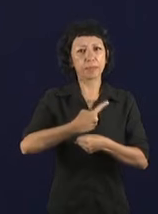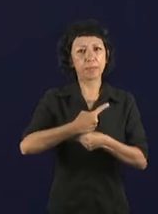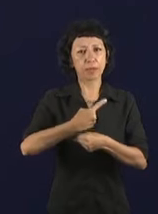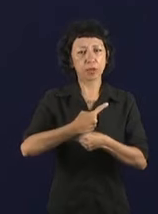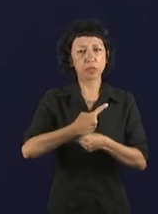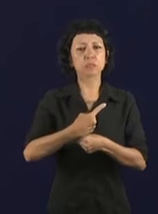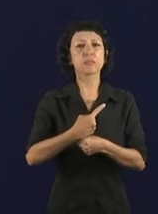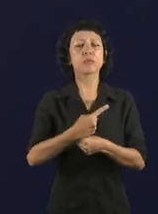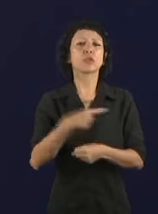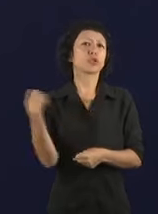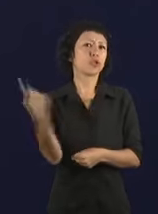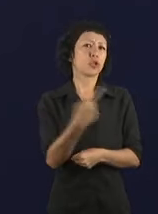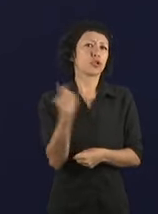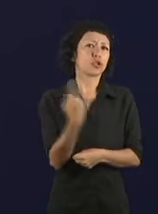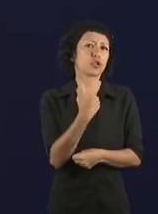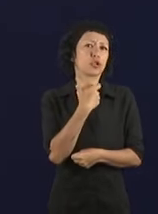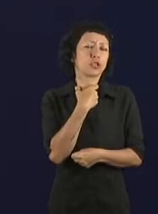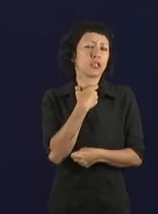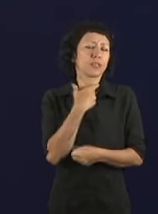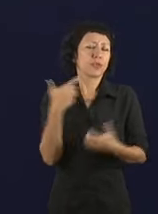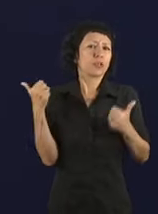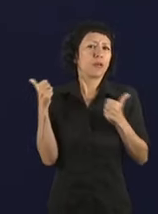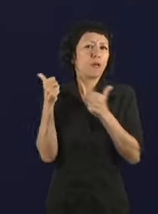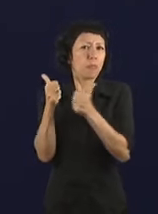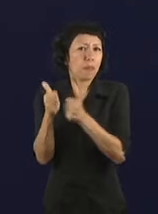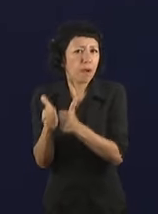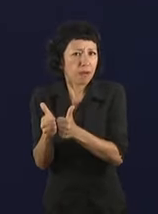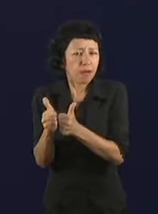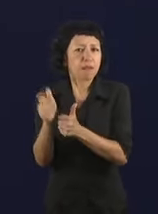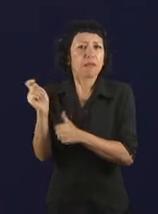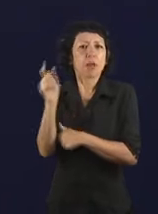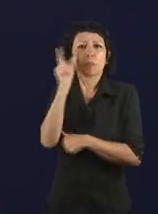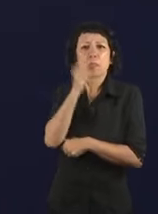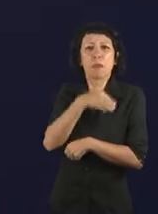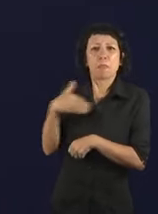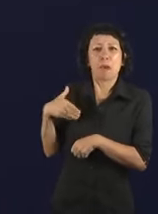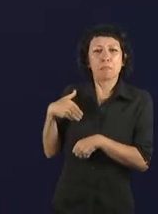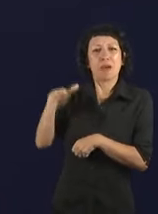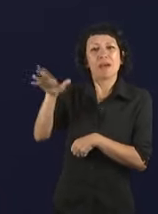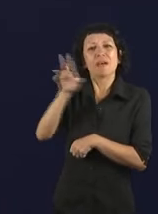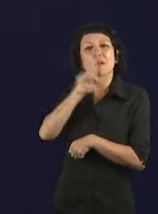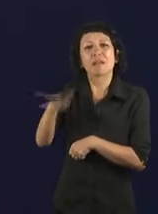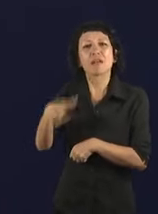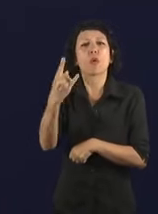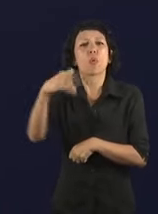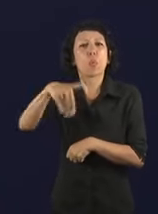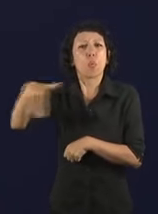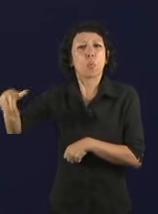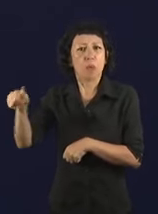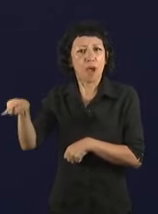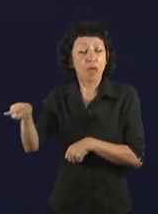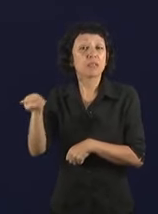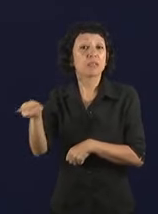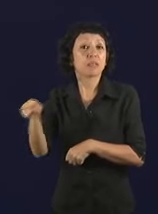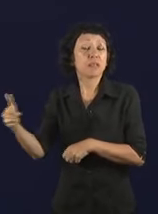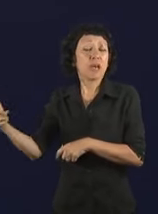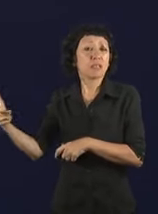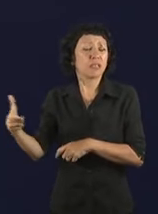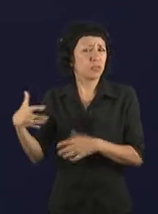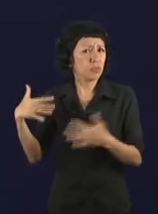nos queremos solidarizar con los papás de Uma hecho episodio asesinato